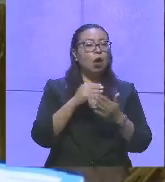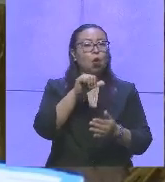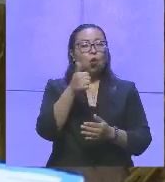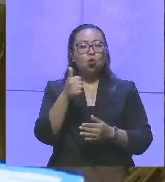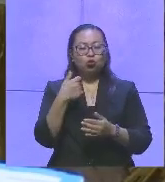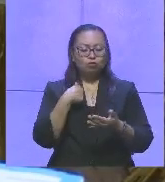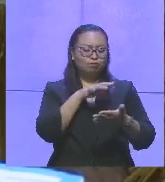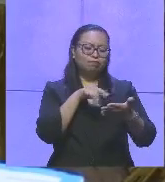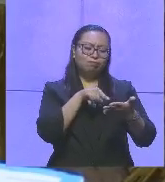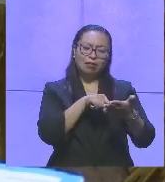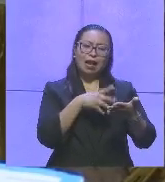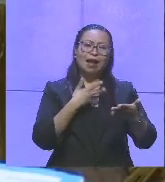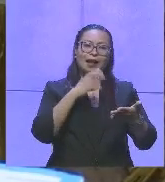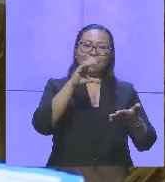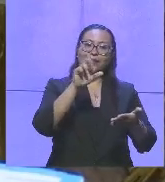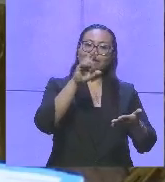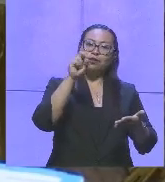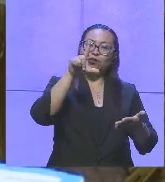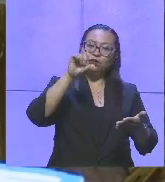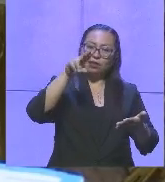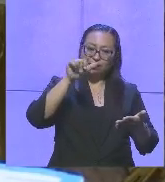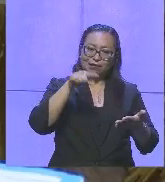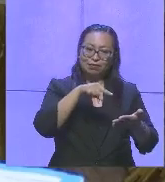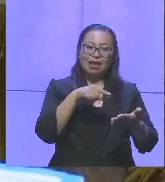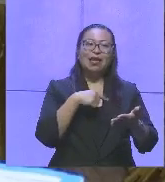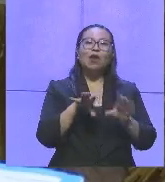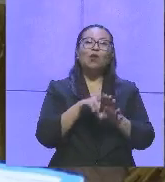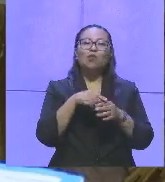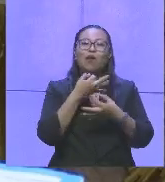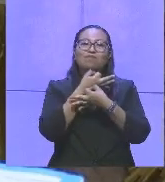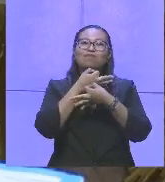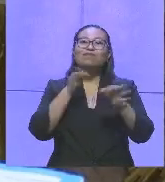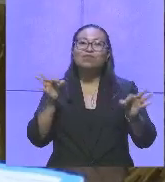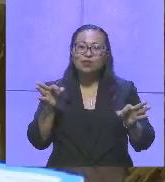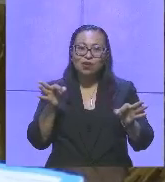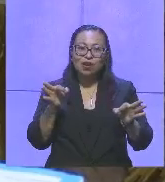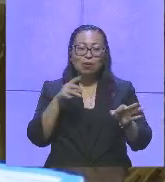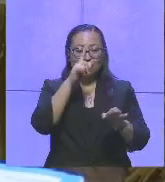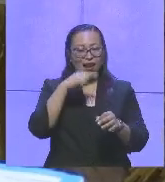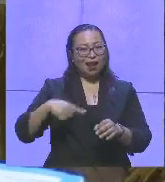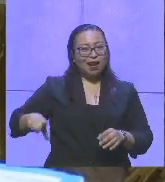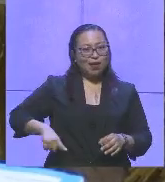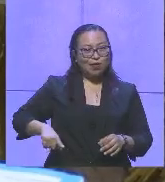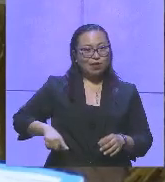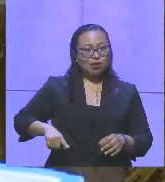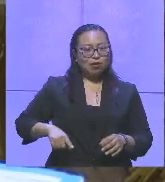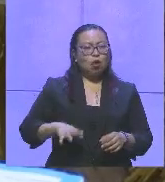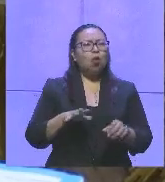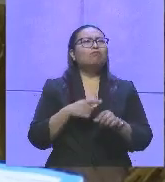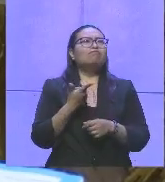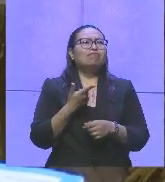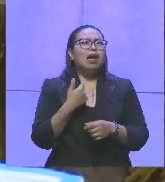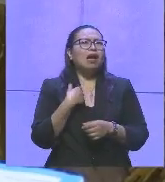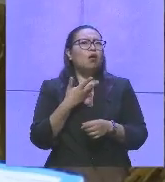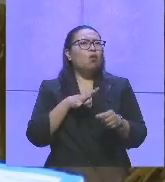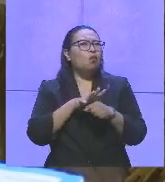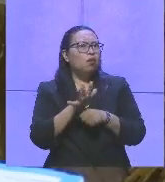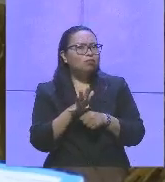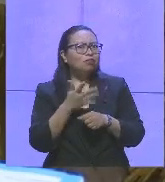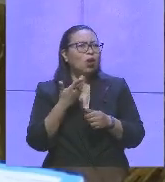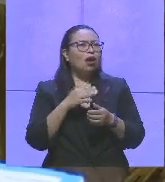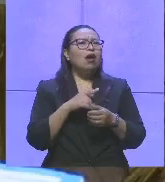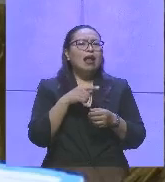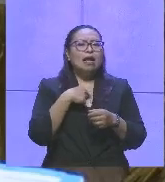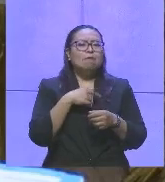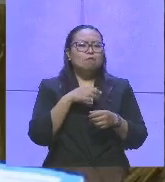que habla sobre propaganda gubernamental. Ella habla sobre la posible incidencia que la propaganda gubernamental